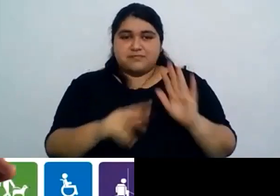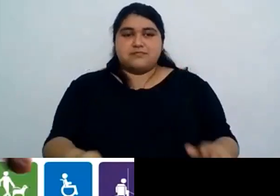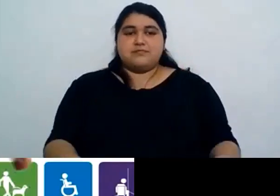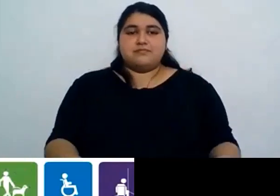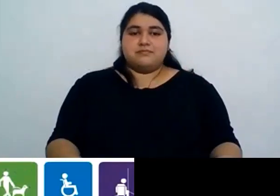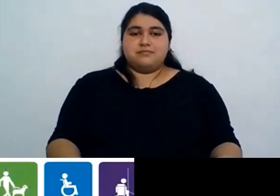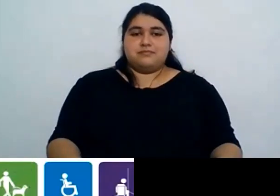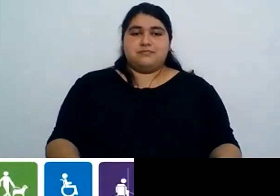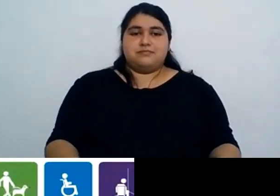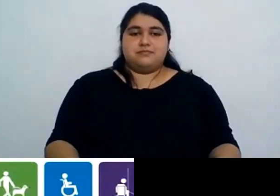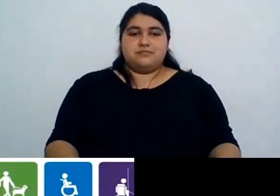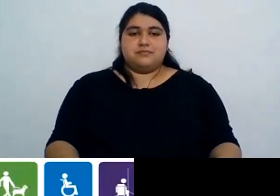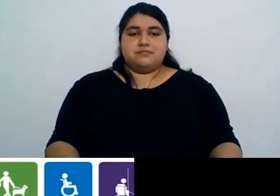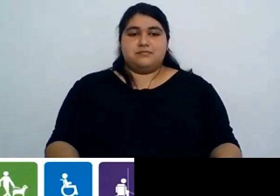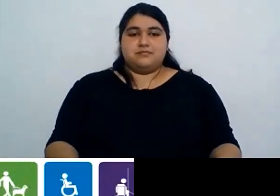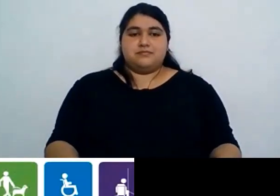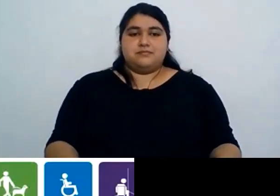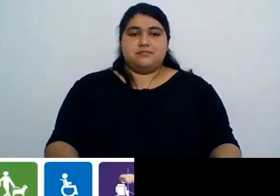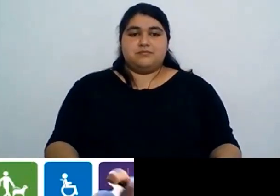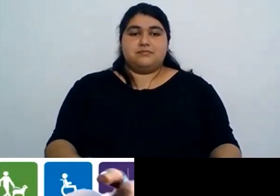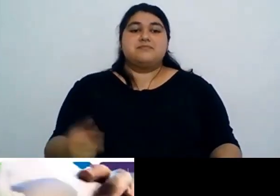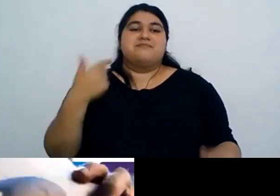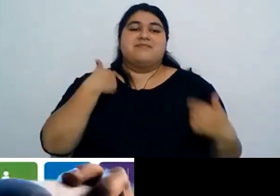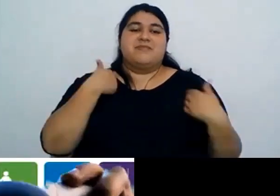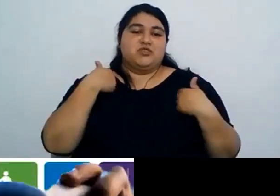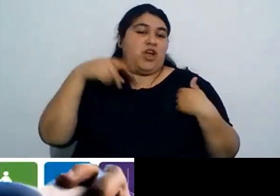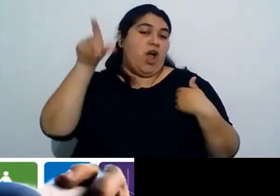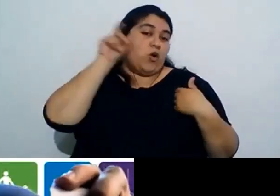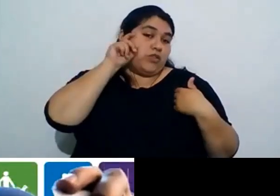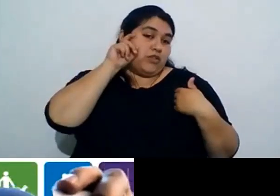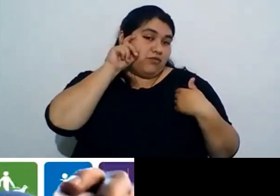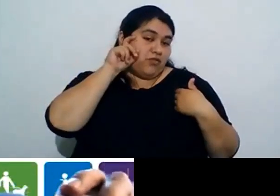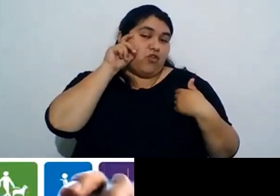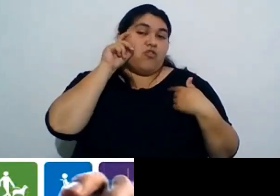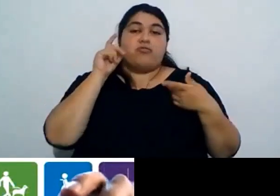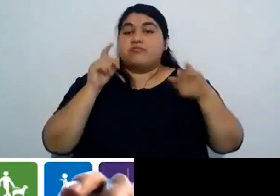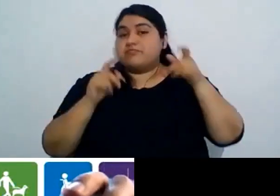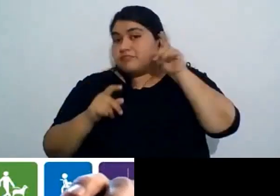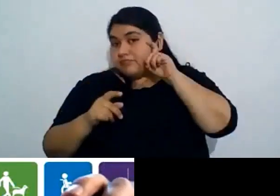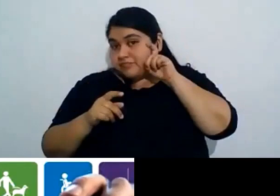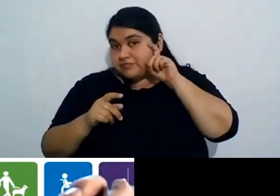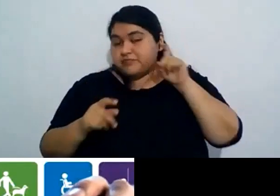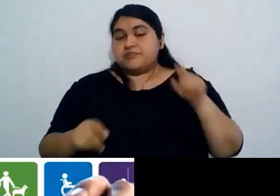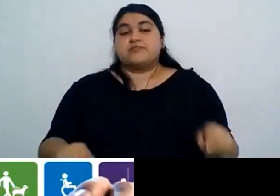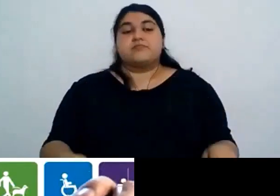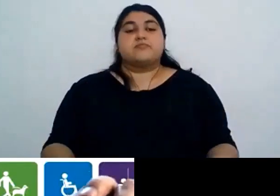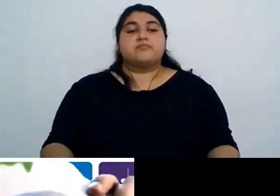mejor. Aquí estoy con mi audífono de este lado y del otro lado también.